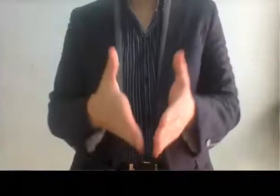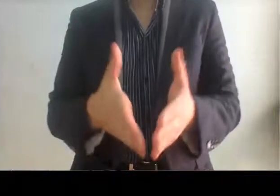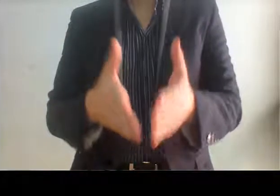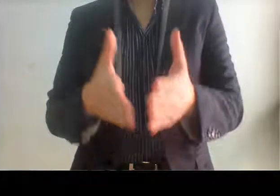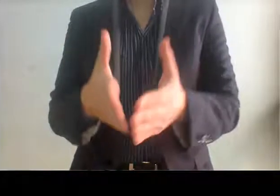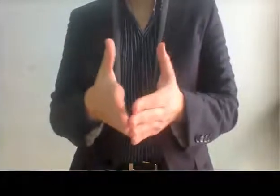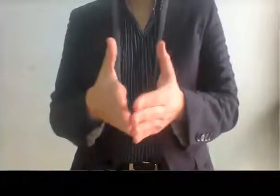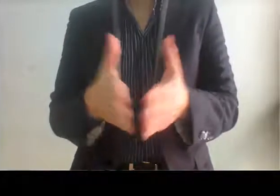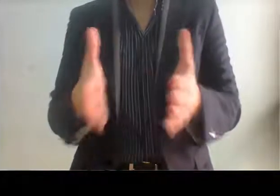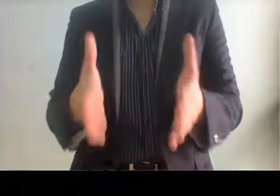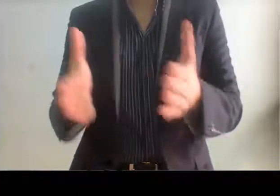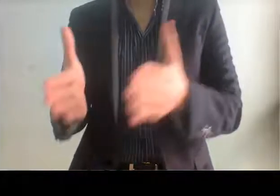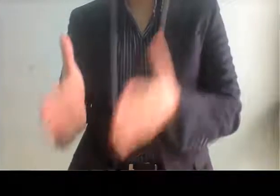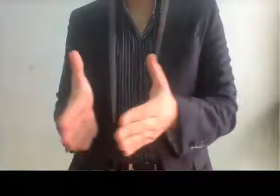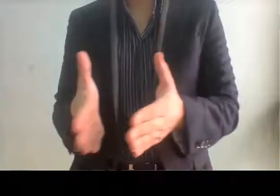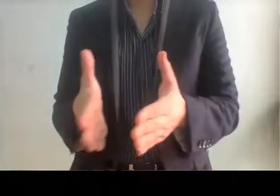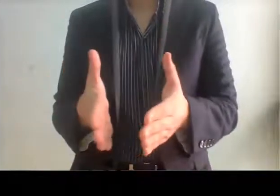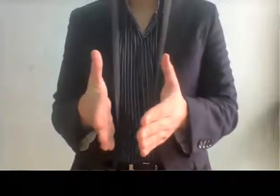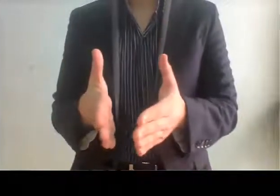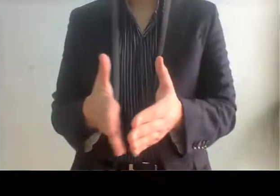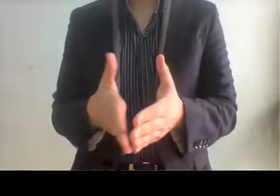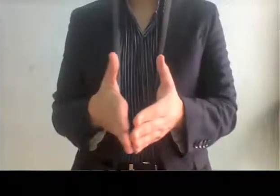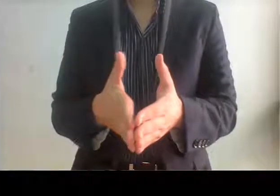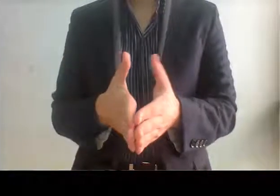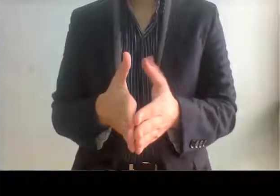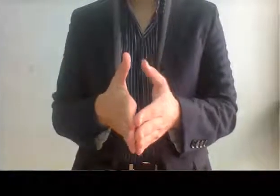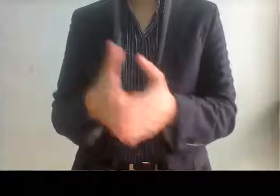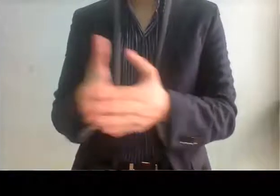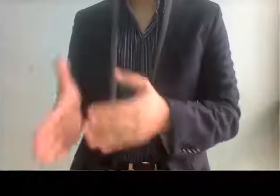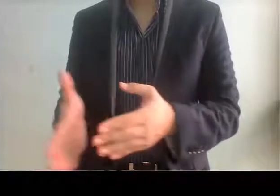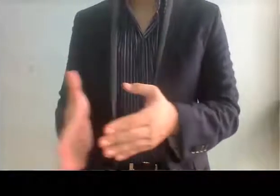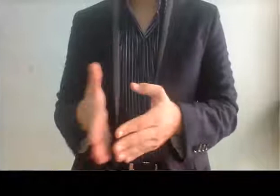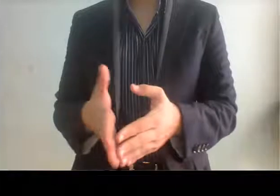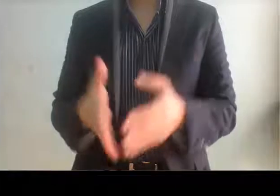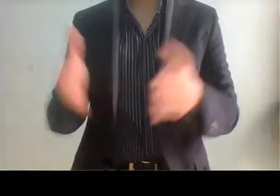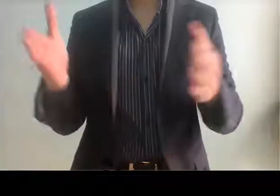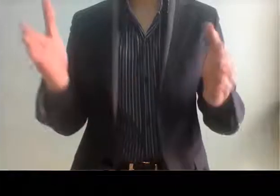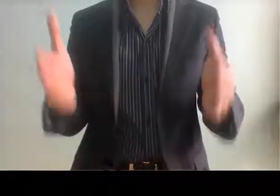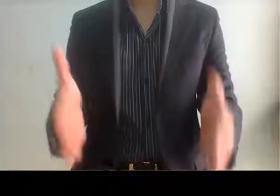trabajar a una institución mexicana que pues regularmente nunca se le